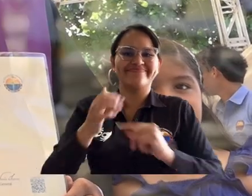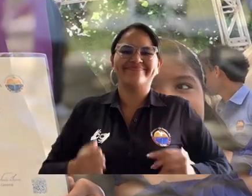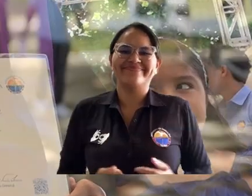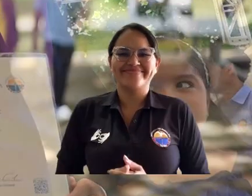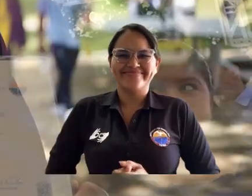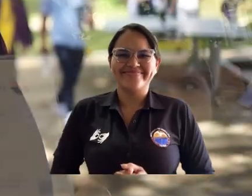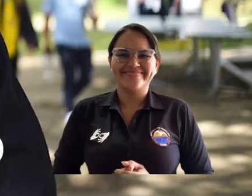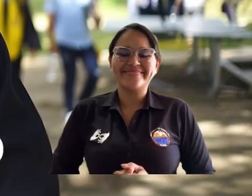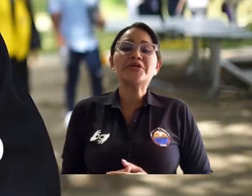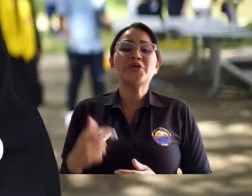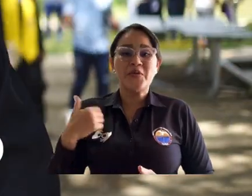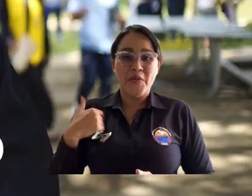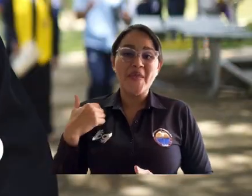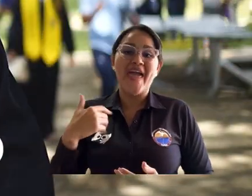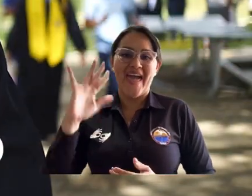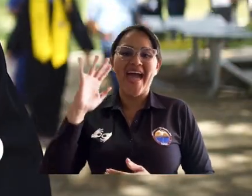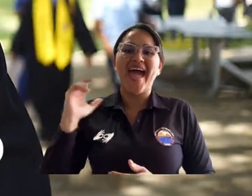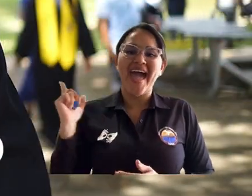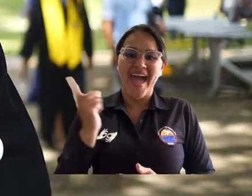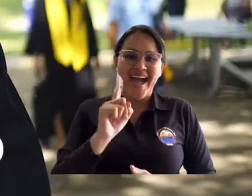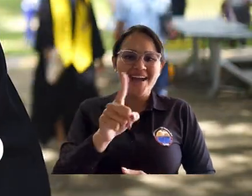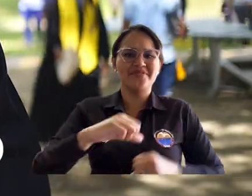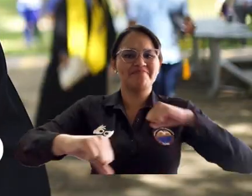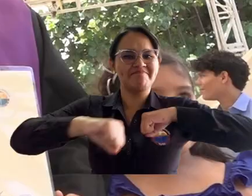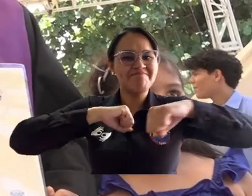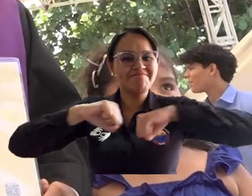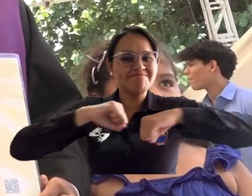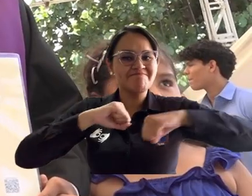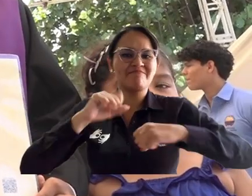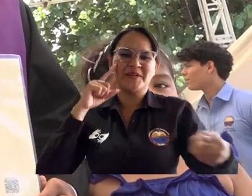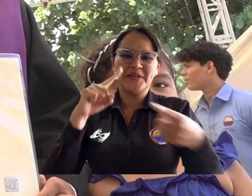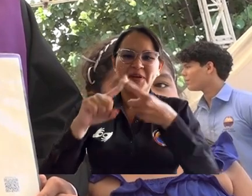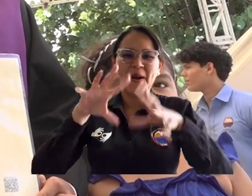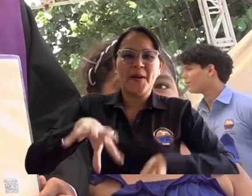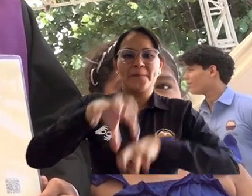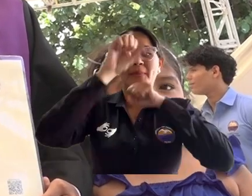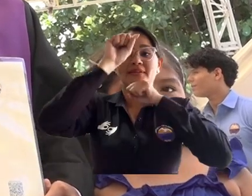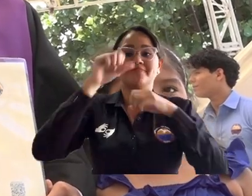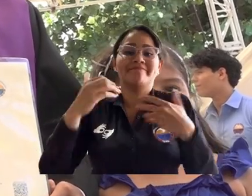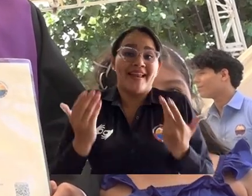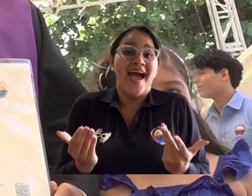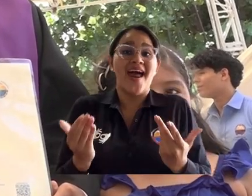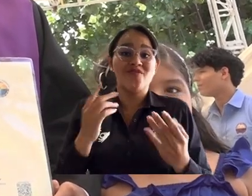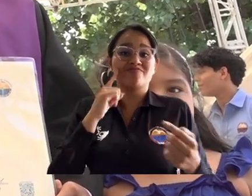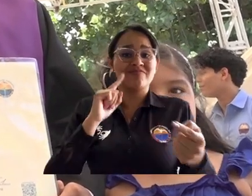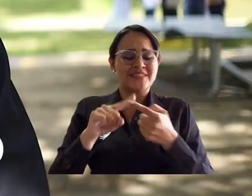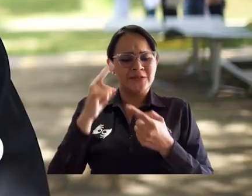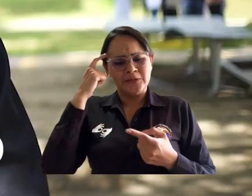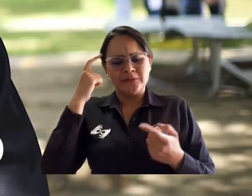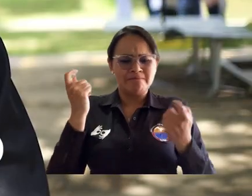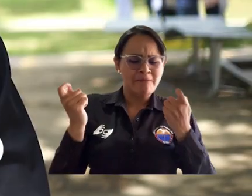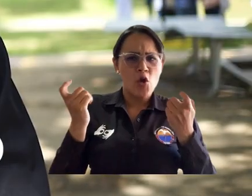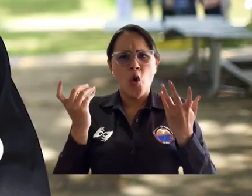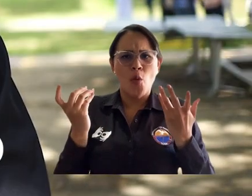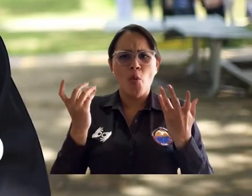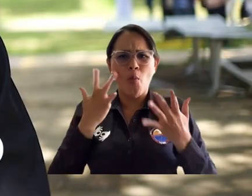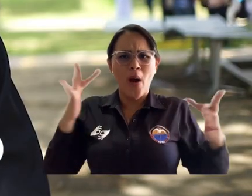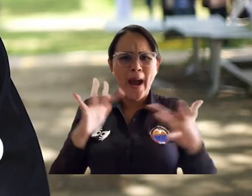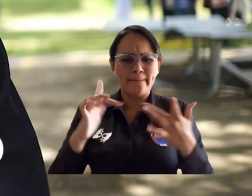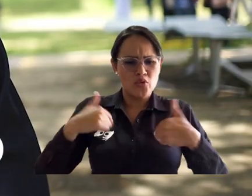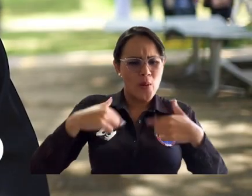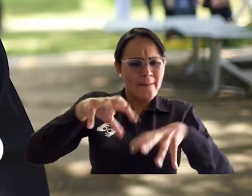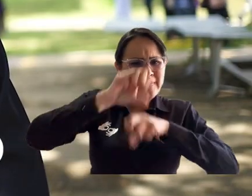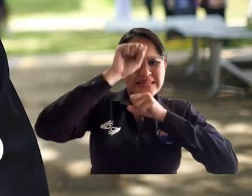realidad. Pues fue muy gratificante todos esos años, fue aprendizaje, teníamos que buscar formas distintas para todo el método